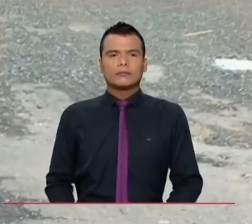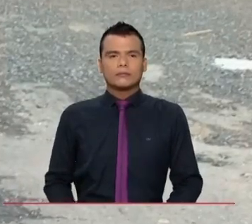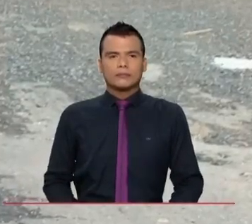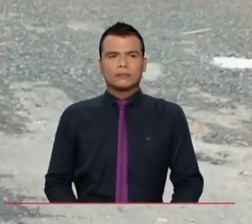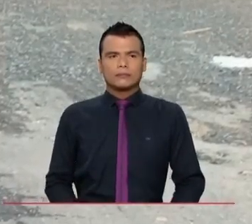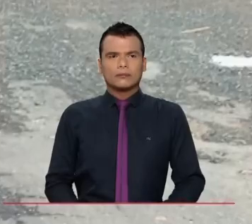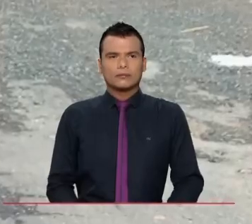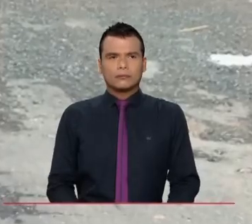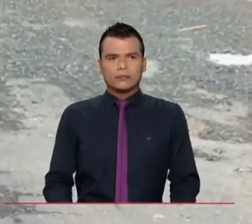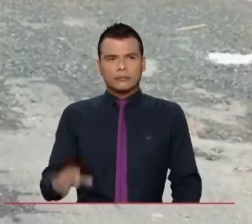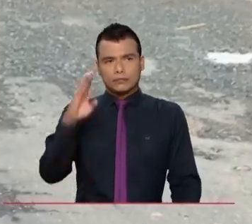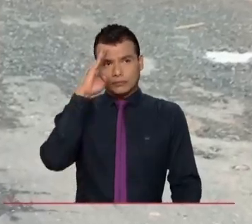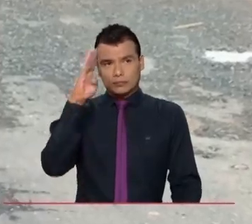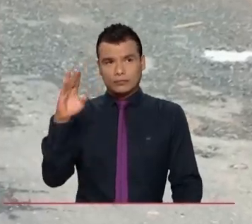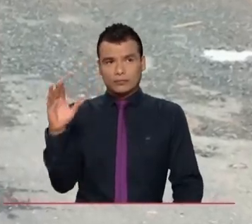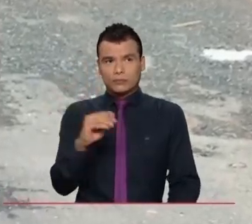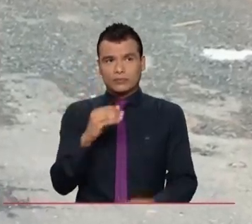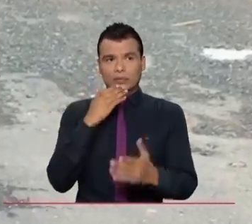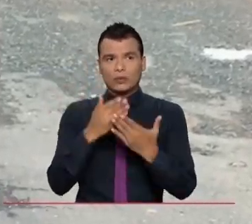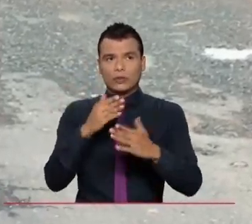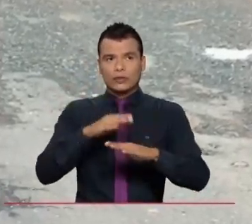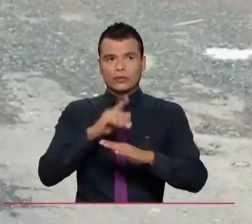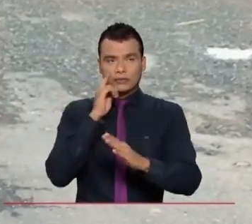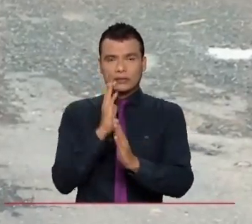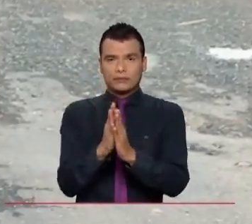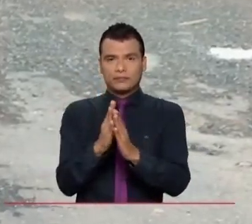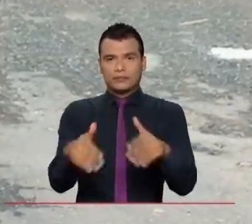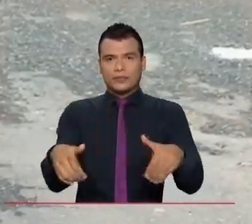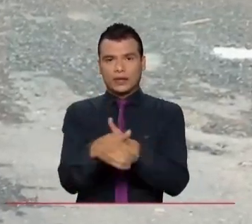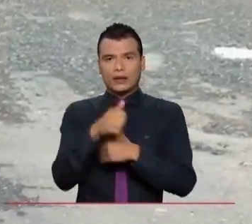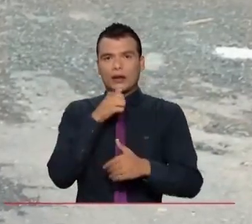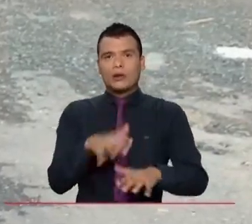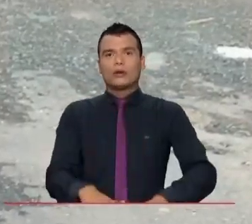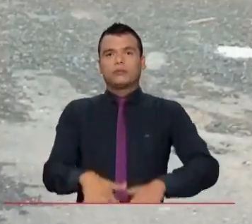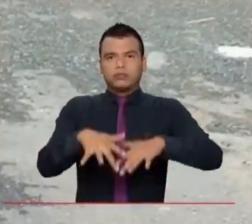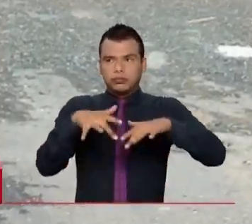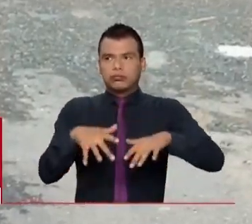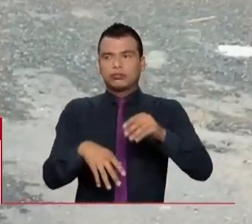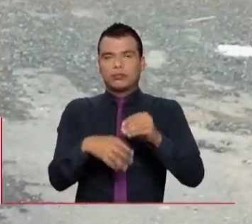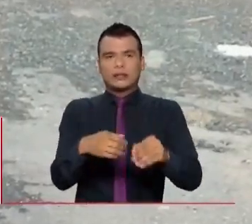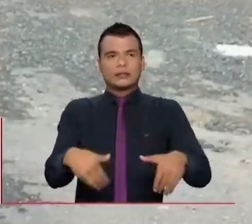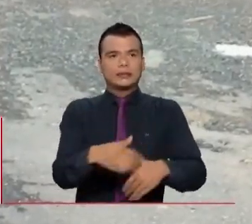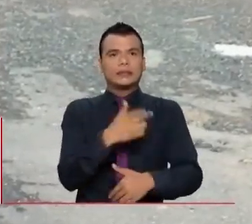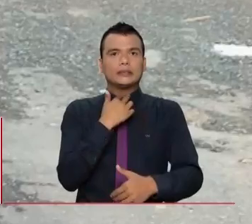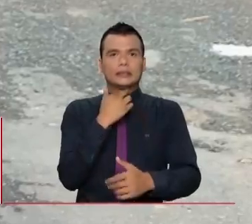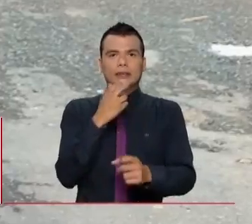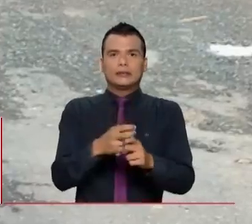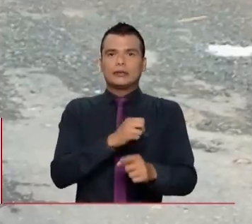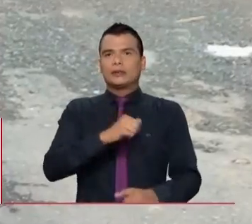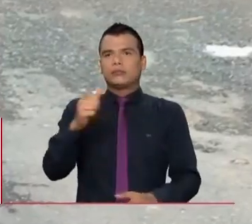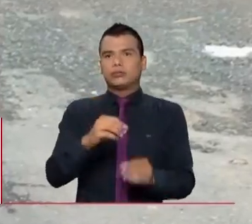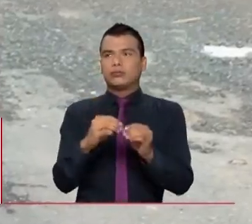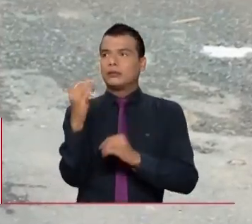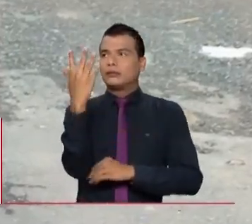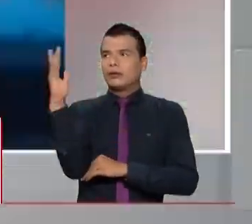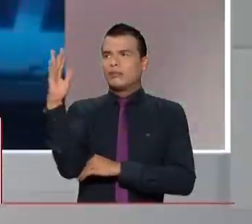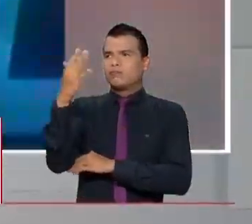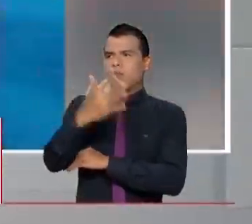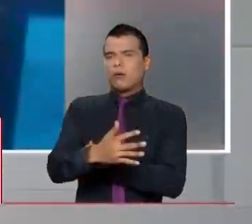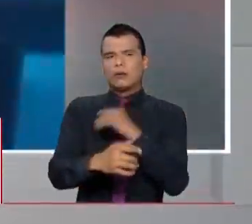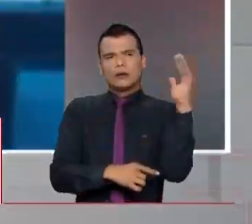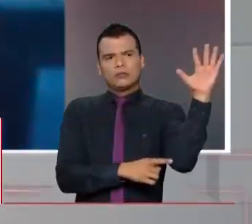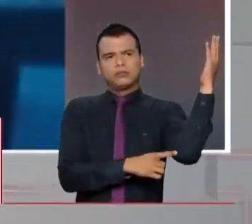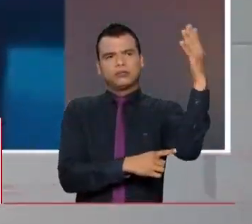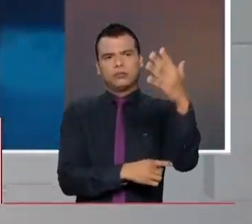Hola, muy buenas tardes. Pues mire, inundaciones, vías colapsadas, caídas de árboles son algunos de los resultados que dejan las fuertes